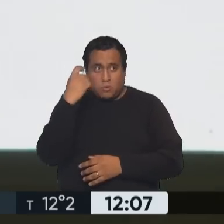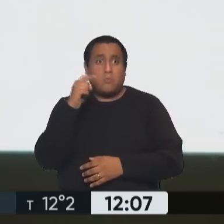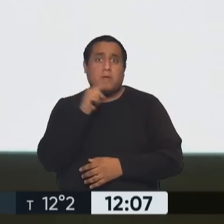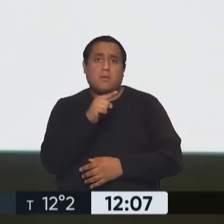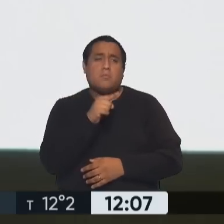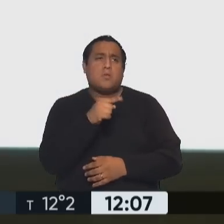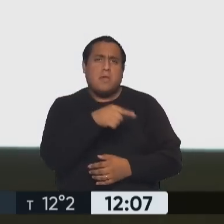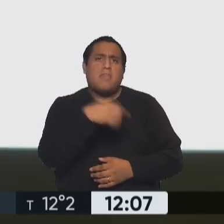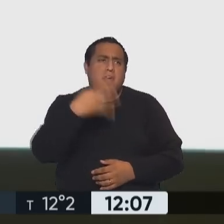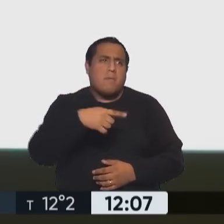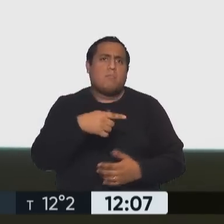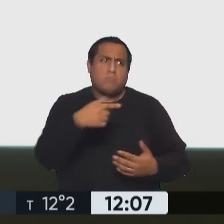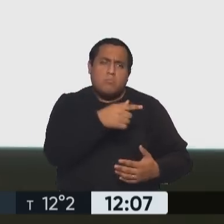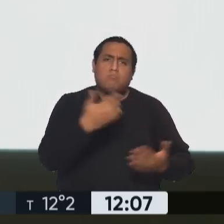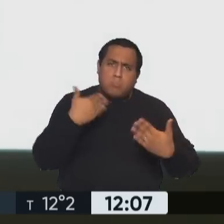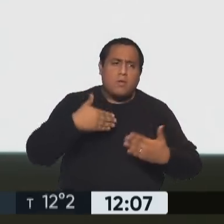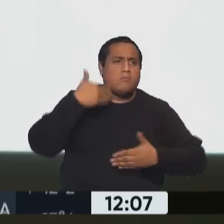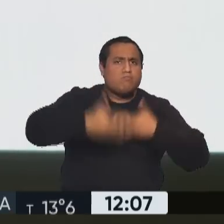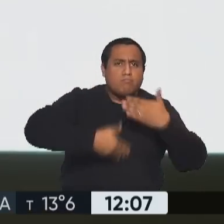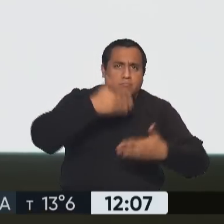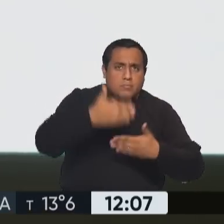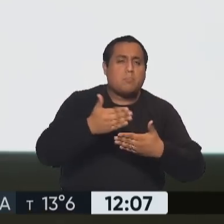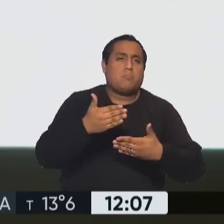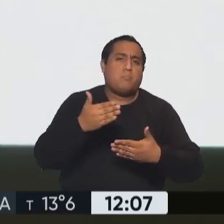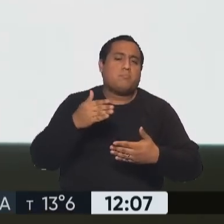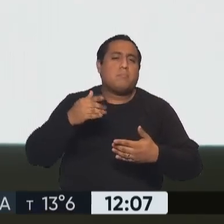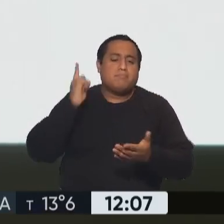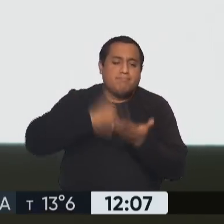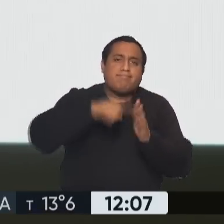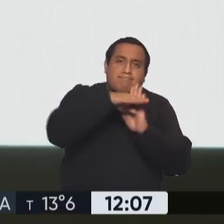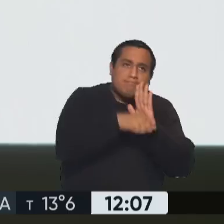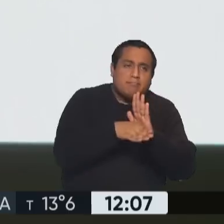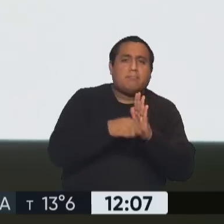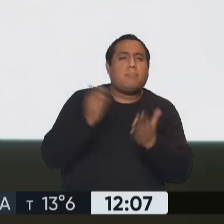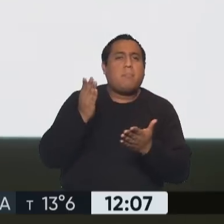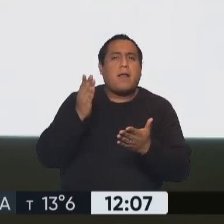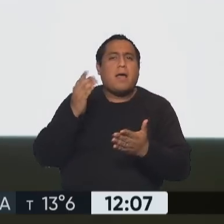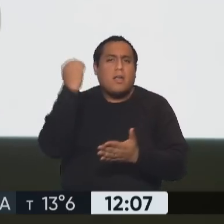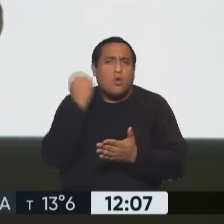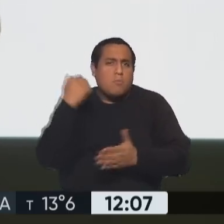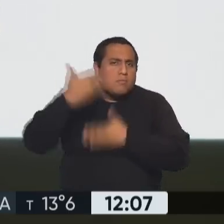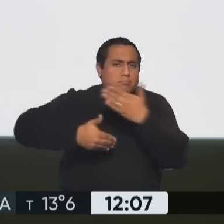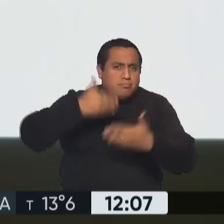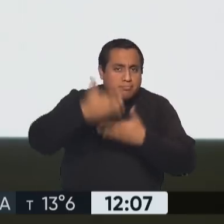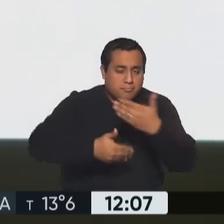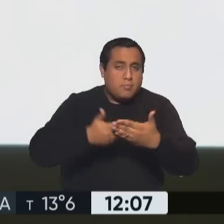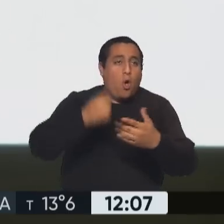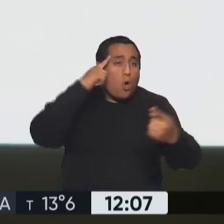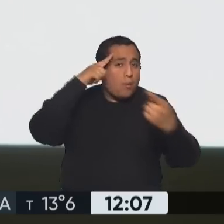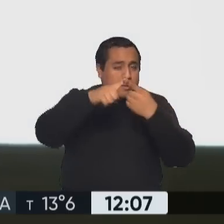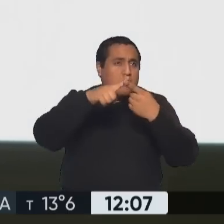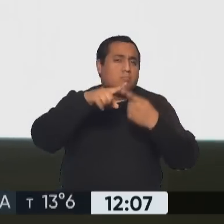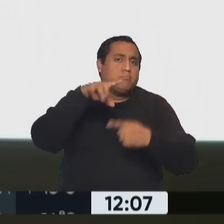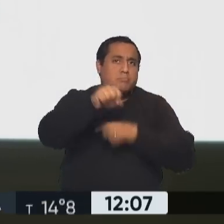las condiciones para llevar adelante una política productiva y una política macroeconómica que construya esos objetivos